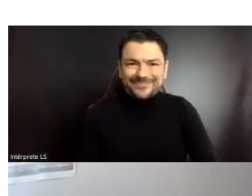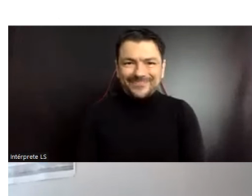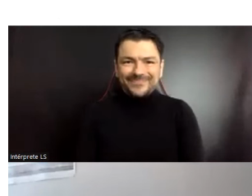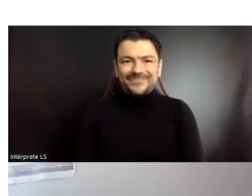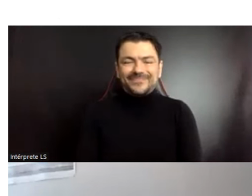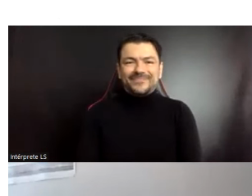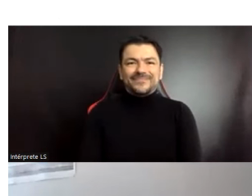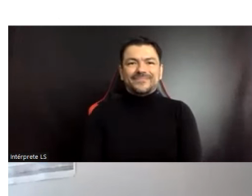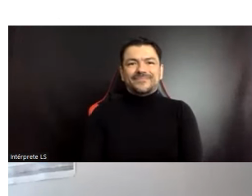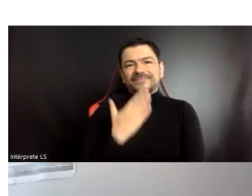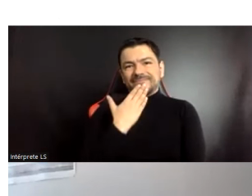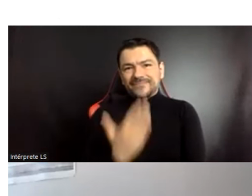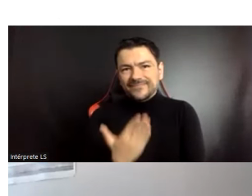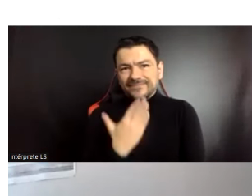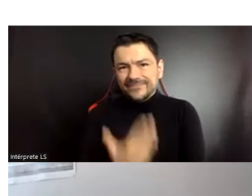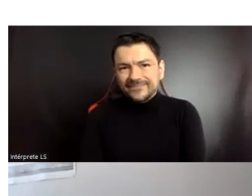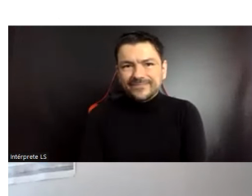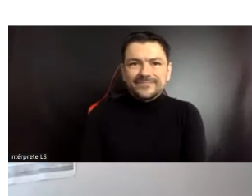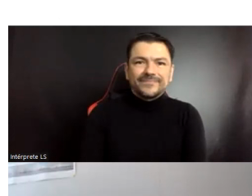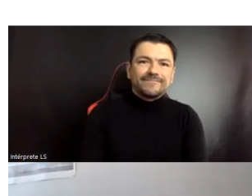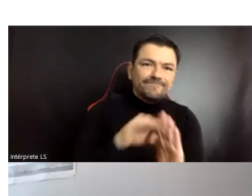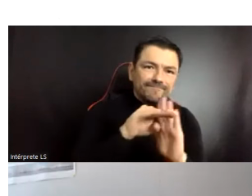programa Evidence Aid, my colegas.